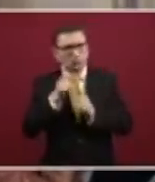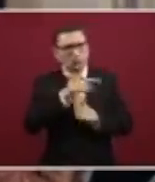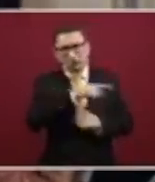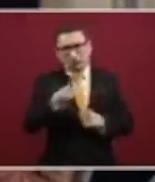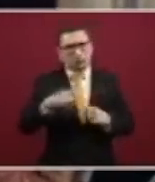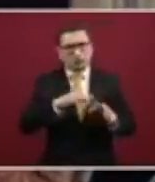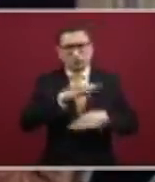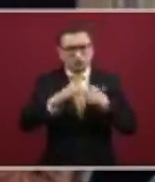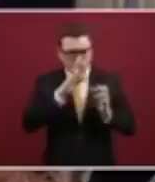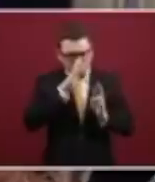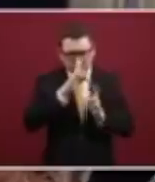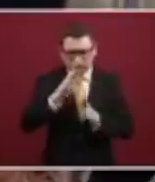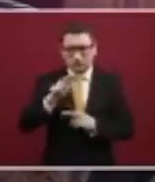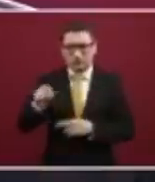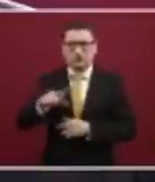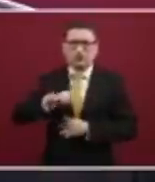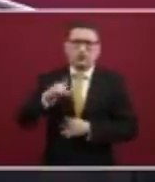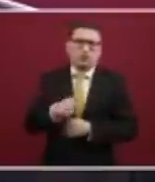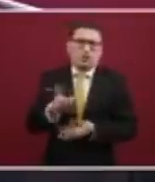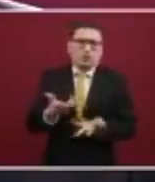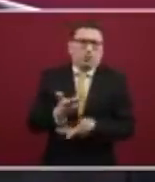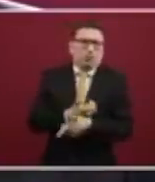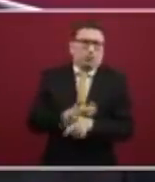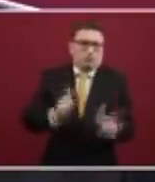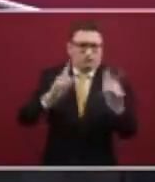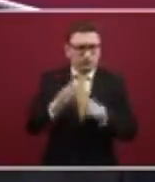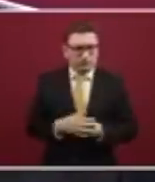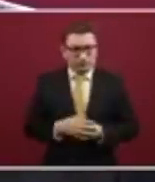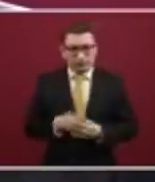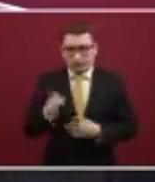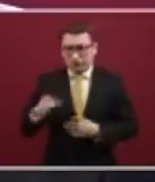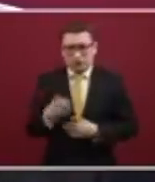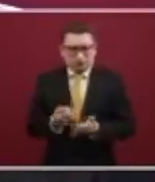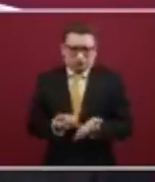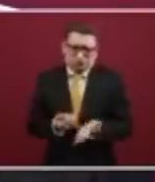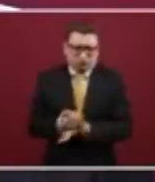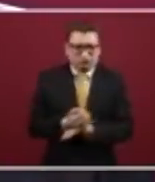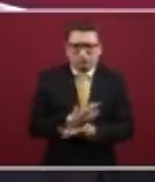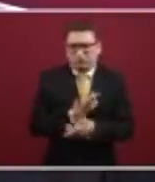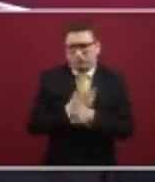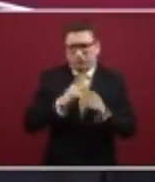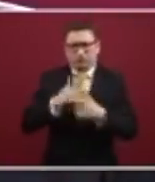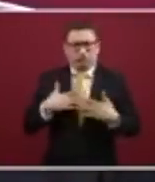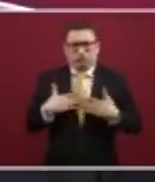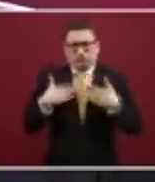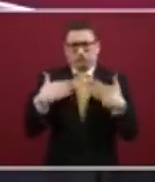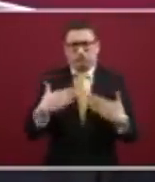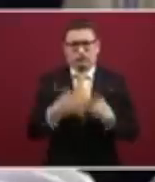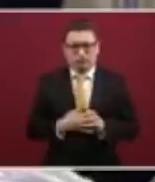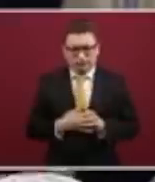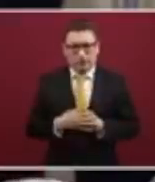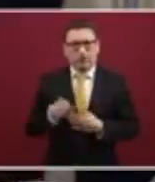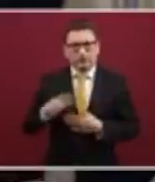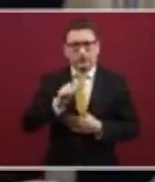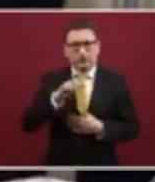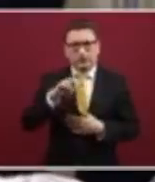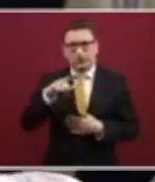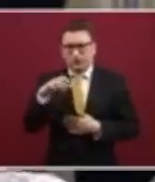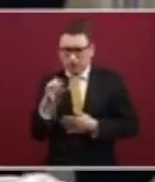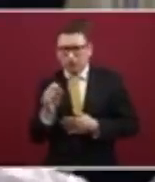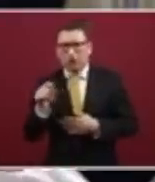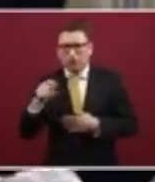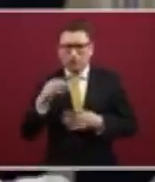y después hace lo que quiere. Confía en sus propias decisiones y, en la mayor parte de los casos, tiene razón, aunque